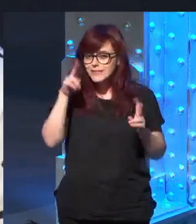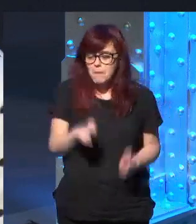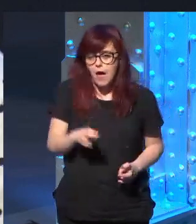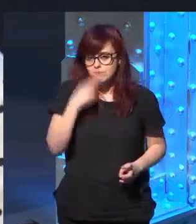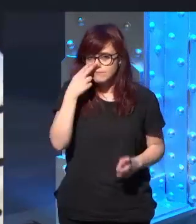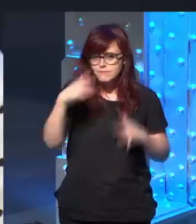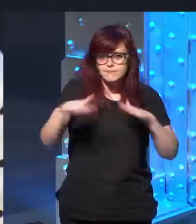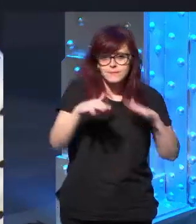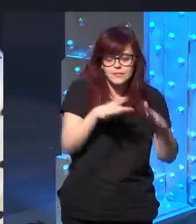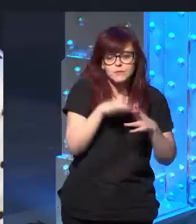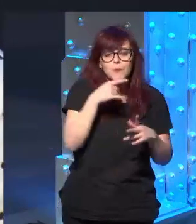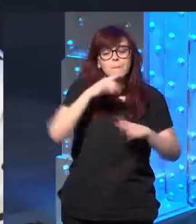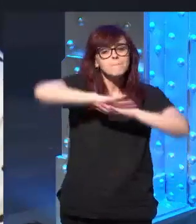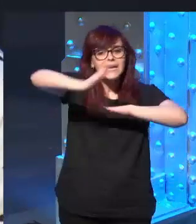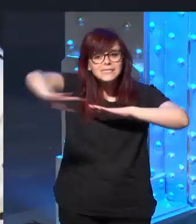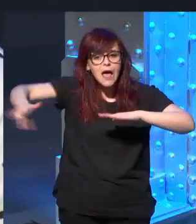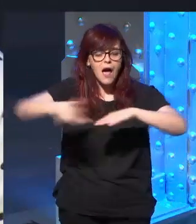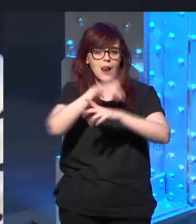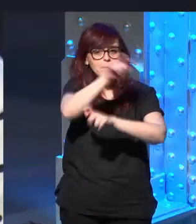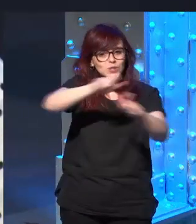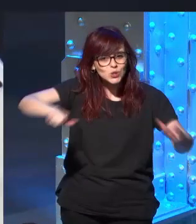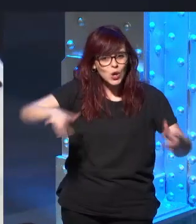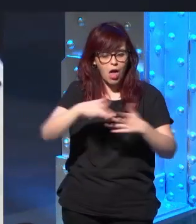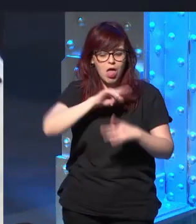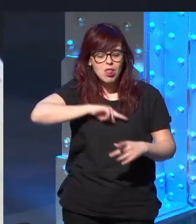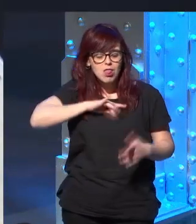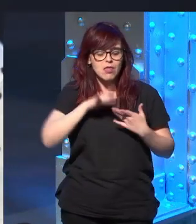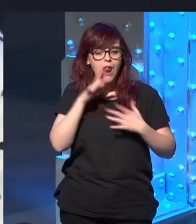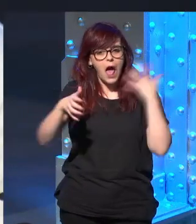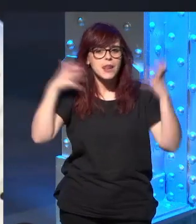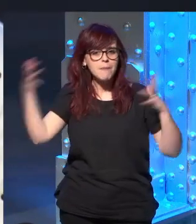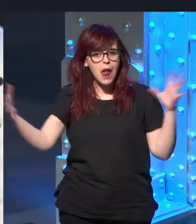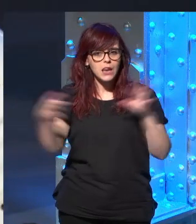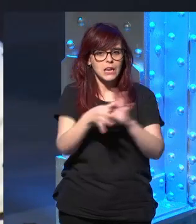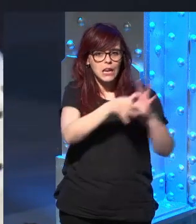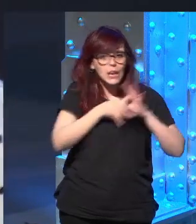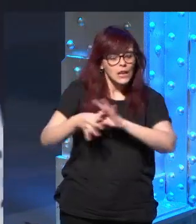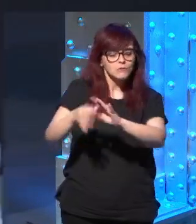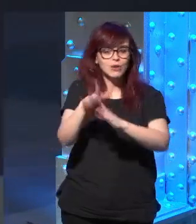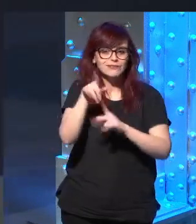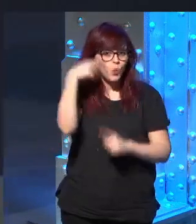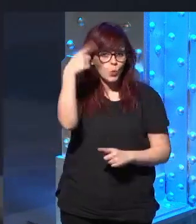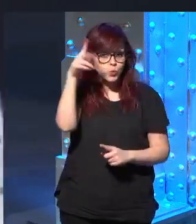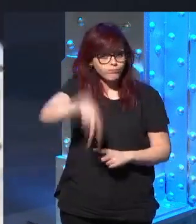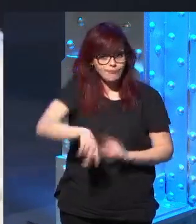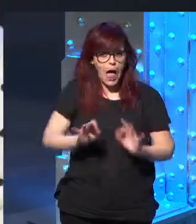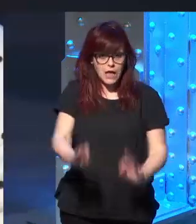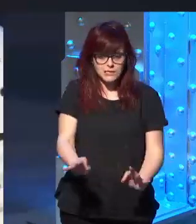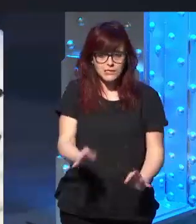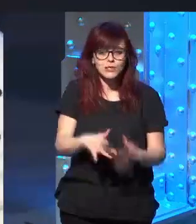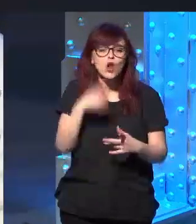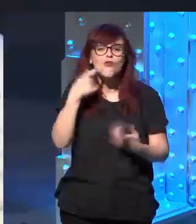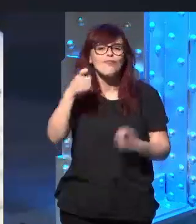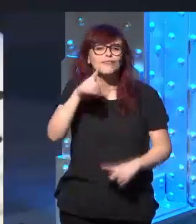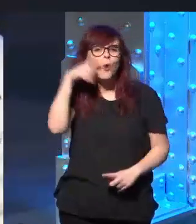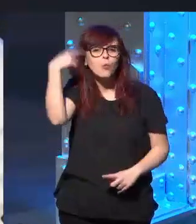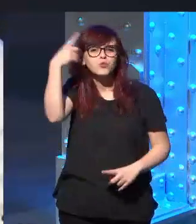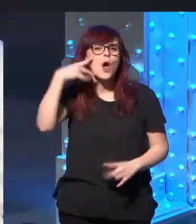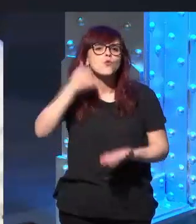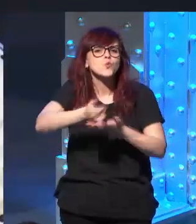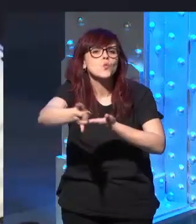toda esa acción del paisaje, la persona y el animal me parece cultura, ¿no? No hace falta llamarla cultura rural, ¿no?